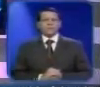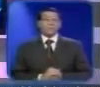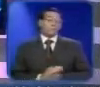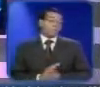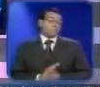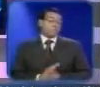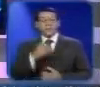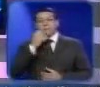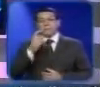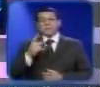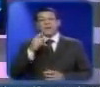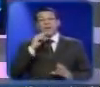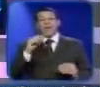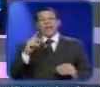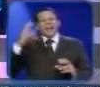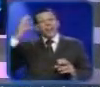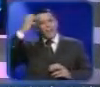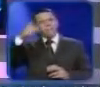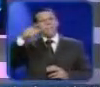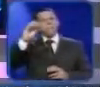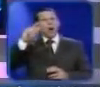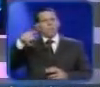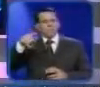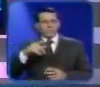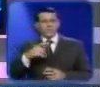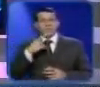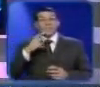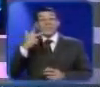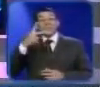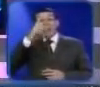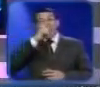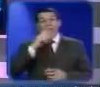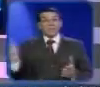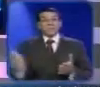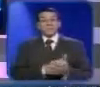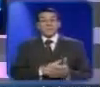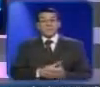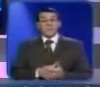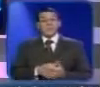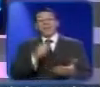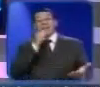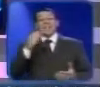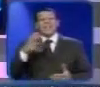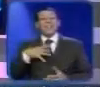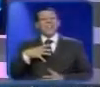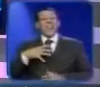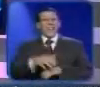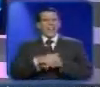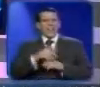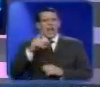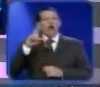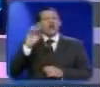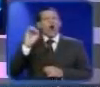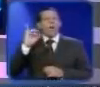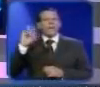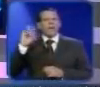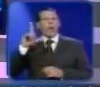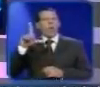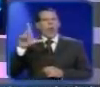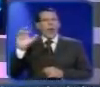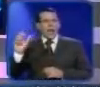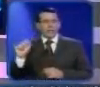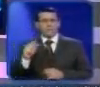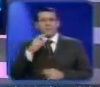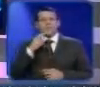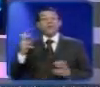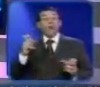Bien, y continuamos hablando del rey del pop, o algo que tiene que ver, porque luego de 3 años de ausencia musical, el cantante británico Robbie Williams regresa con un nuevo álbum,